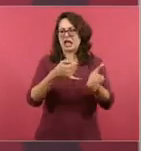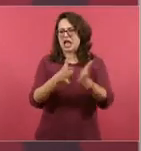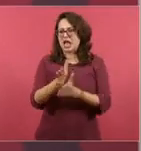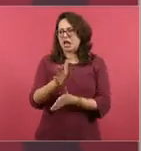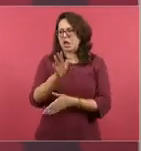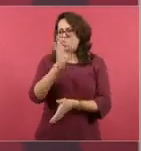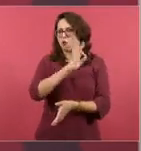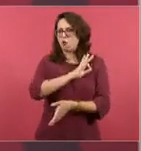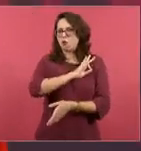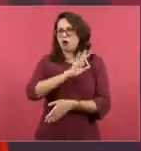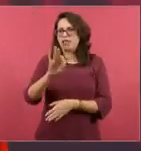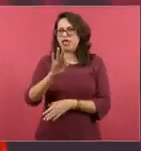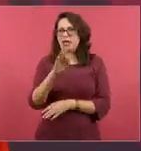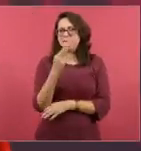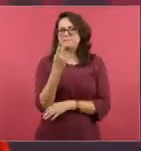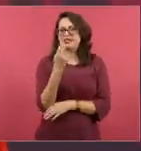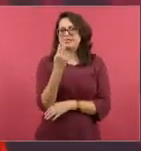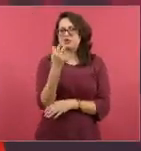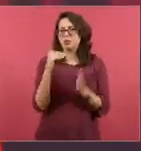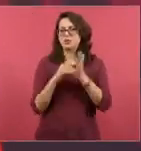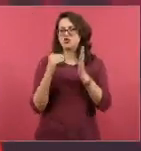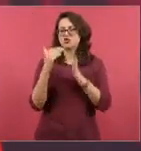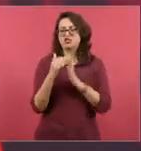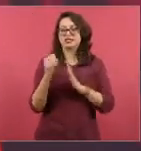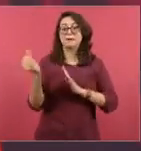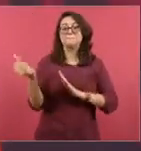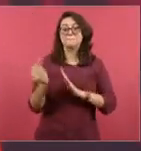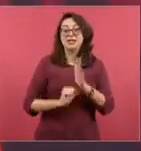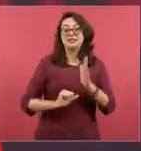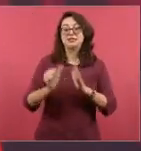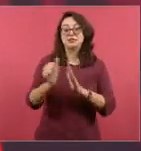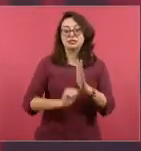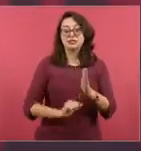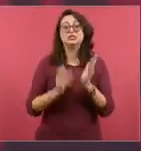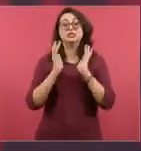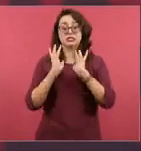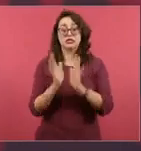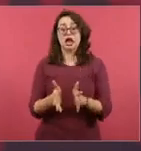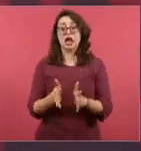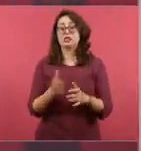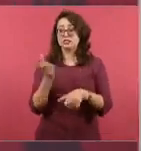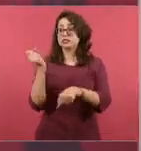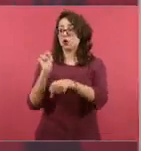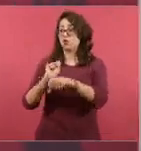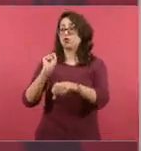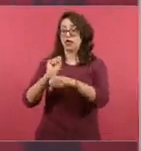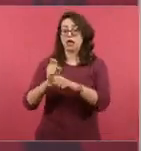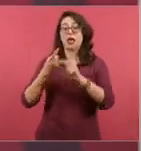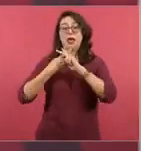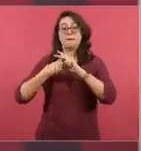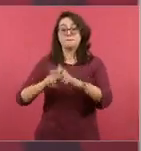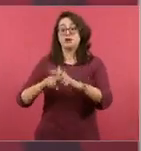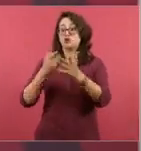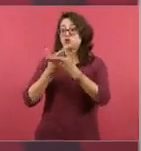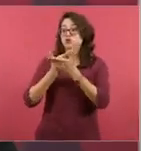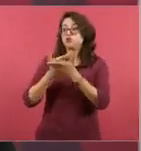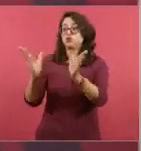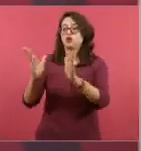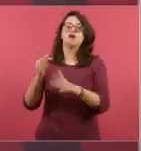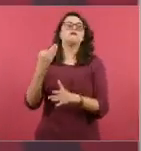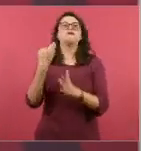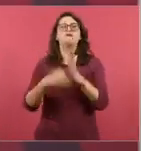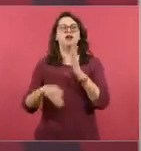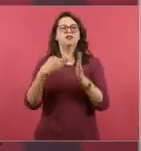libros por mes, y entonces sí ya están distribuyéndose los de secundaria, pero todavía nos falta 1 o 2 semanas para